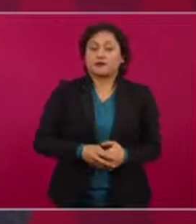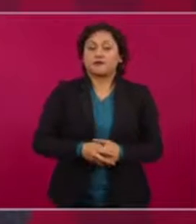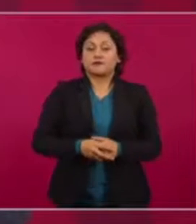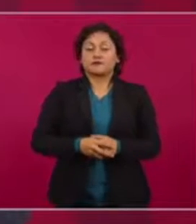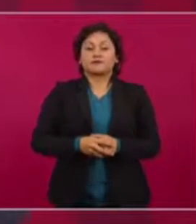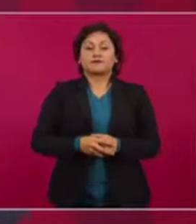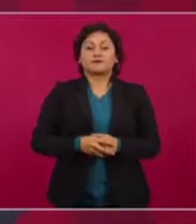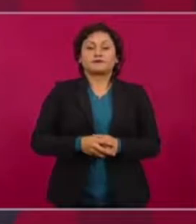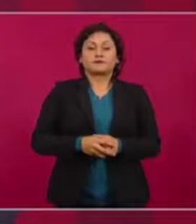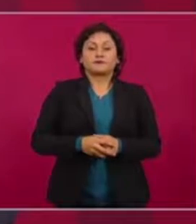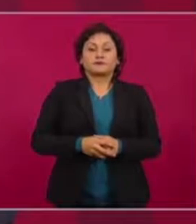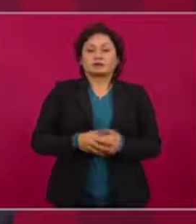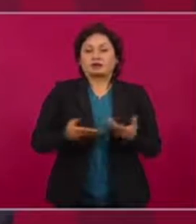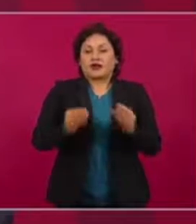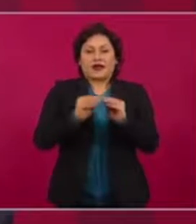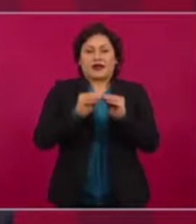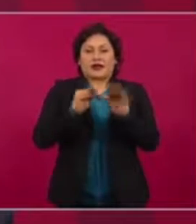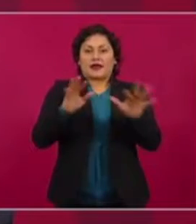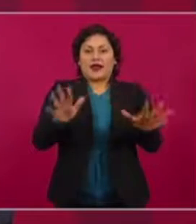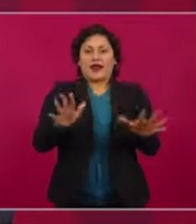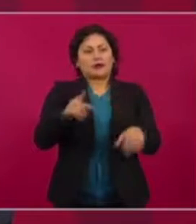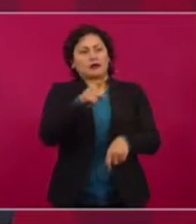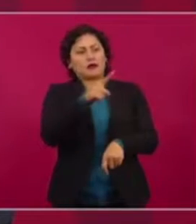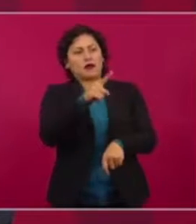podemos permitir la impunidad de nadie,